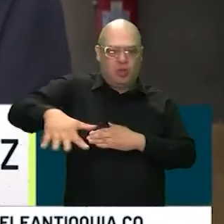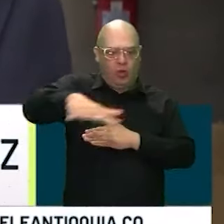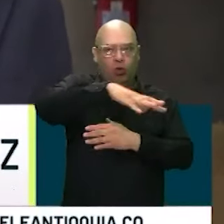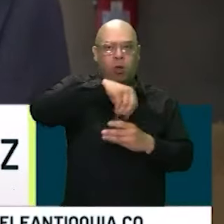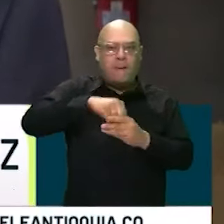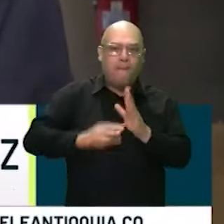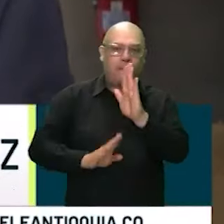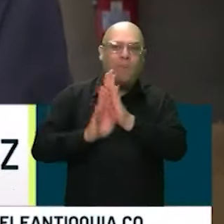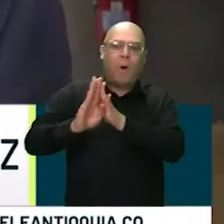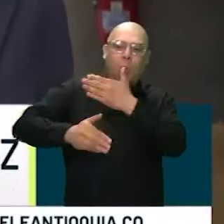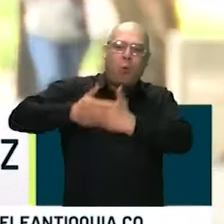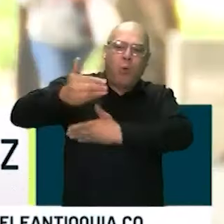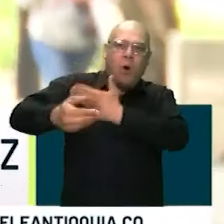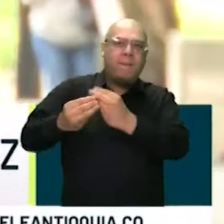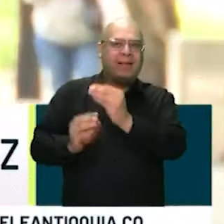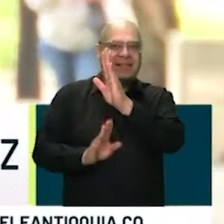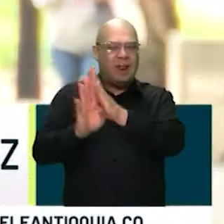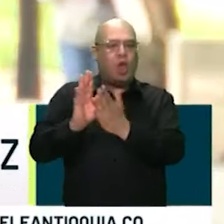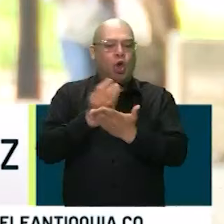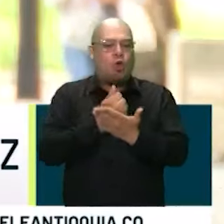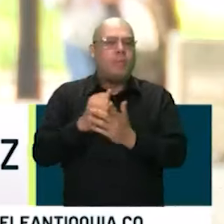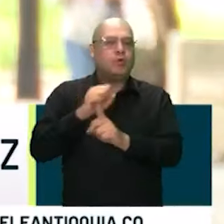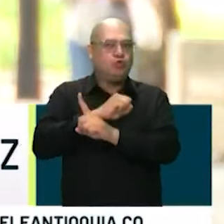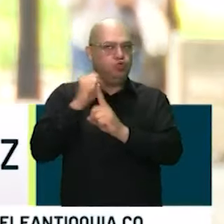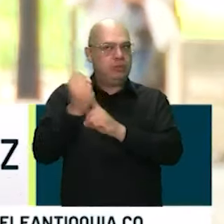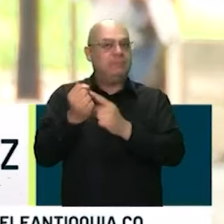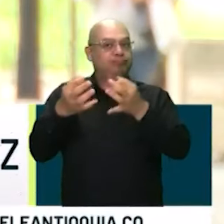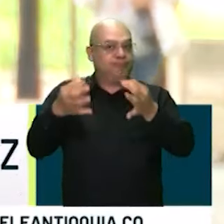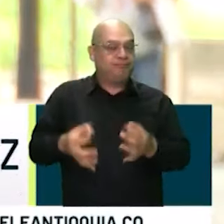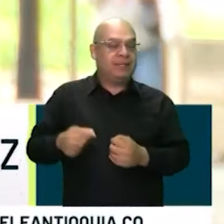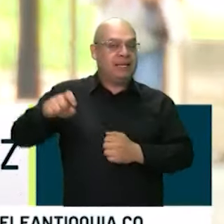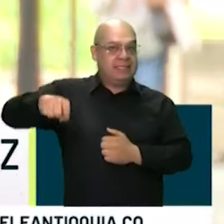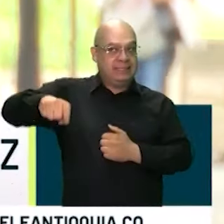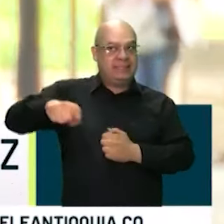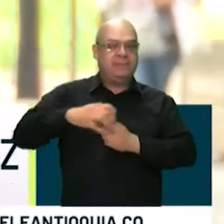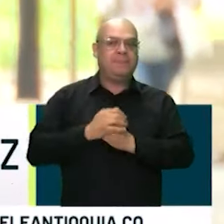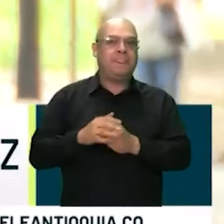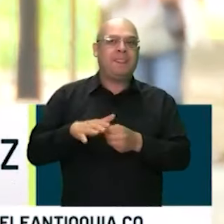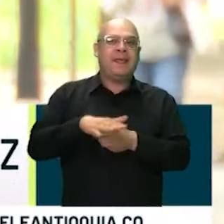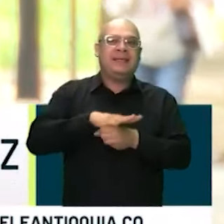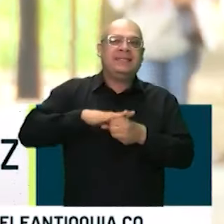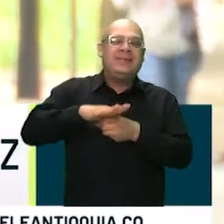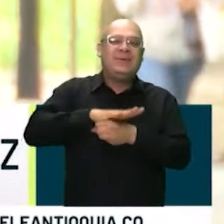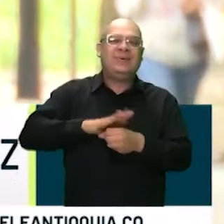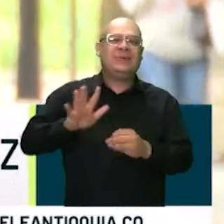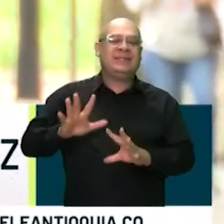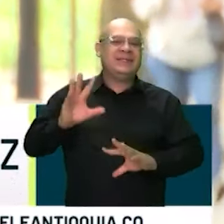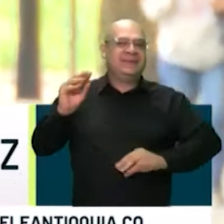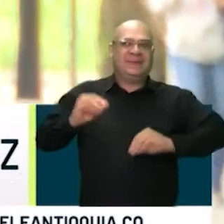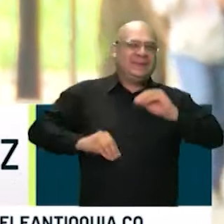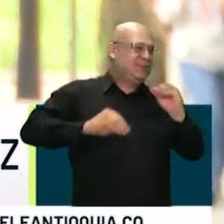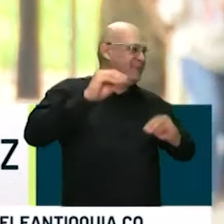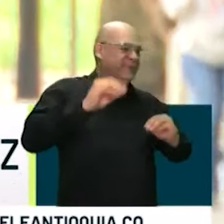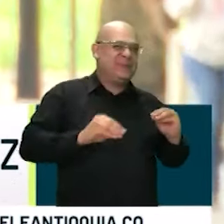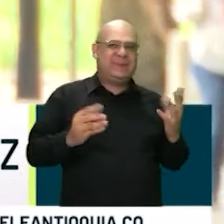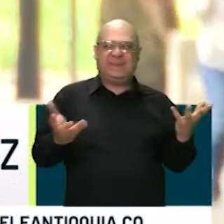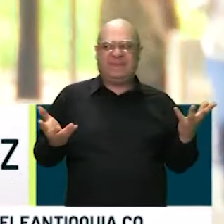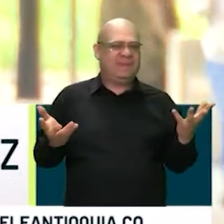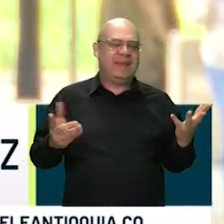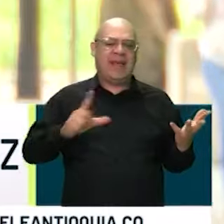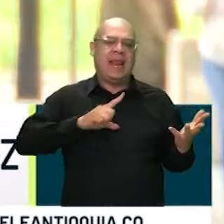progreso, desarrollo económico y social. Esta situación sin duda generó rechazo entre varios gremios y líderes